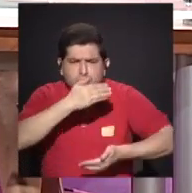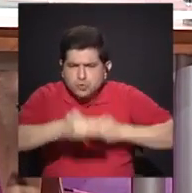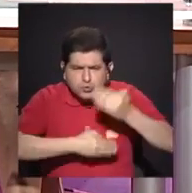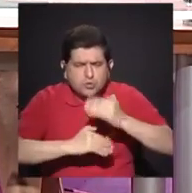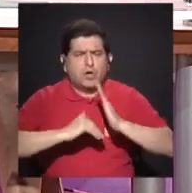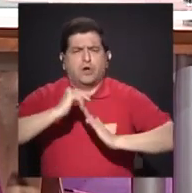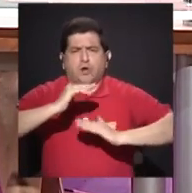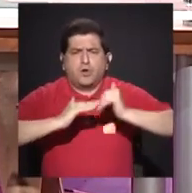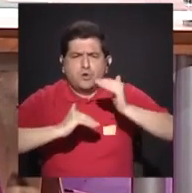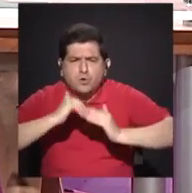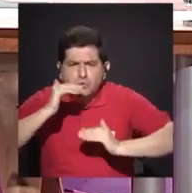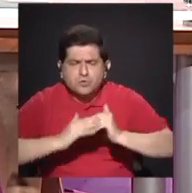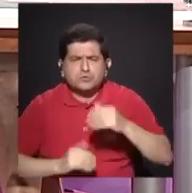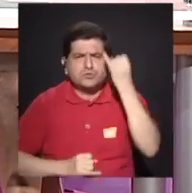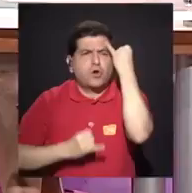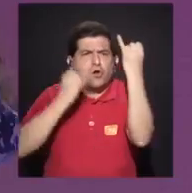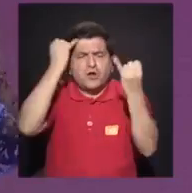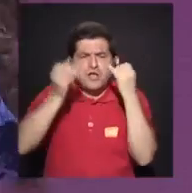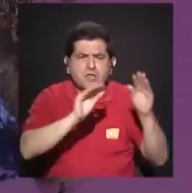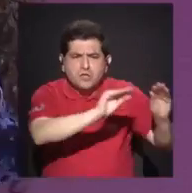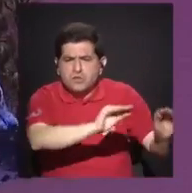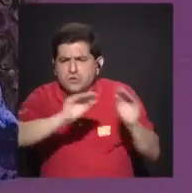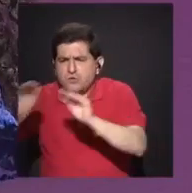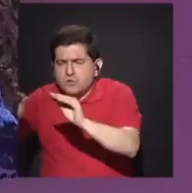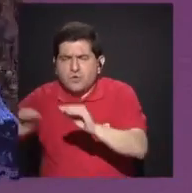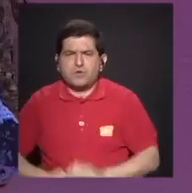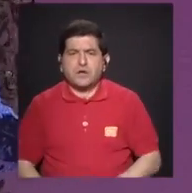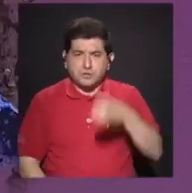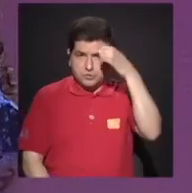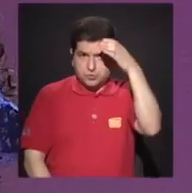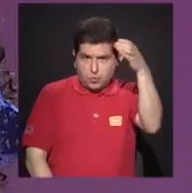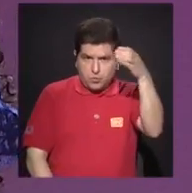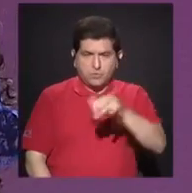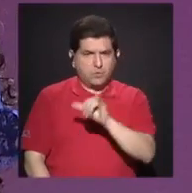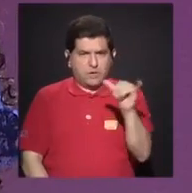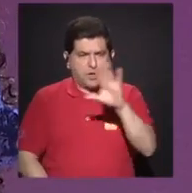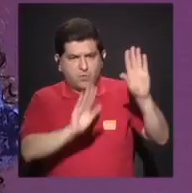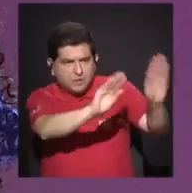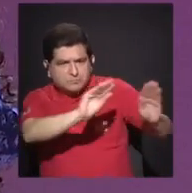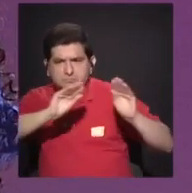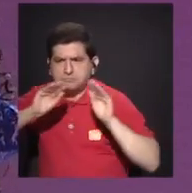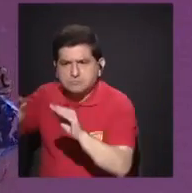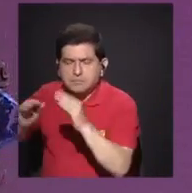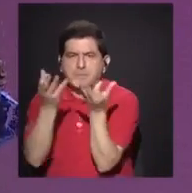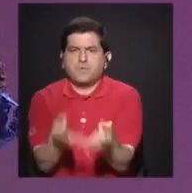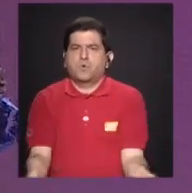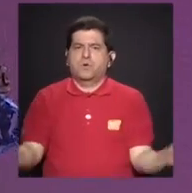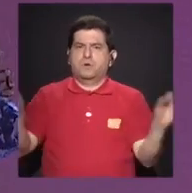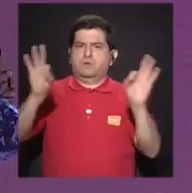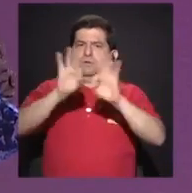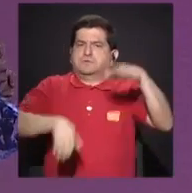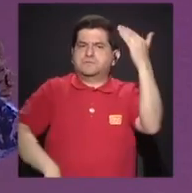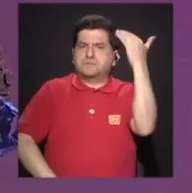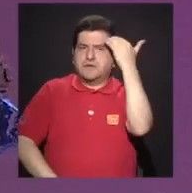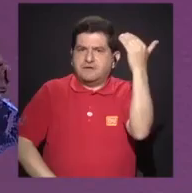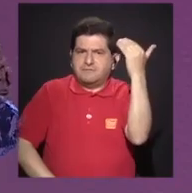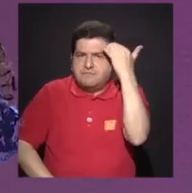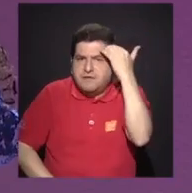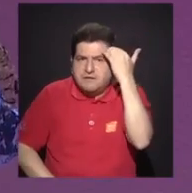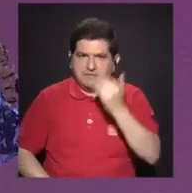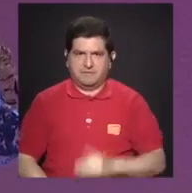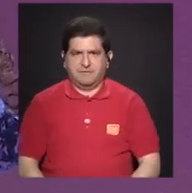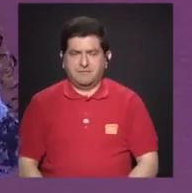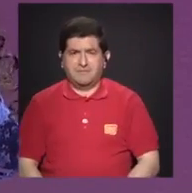construye, se pasa la ideología, se transmite la cultura, y es es importante que sepamos que